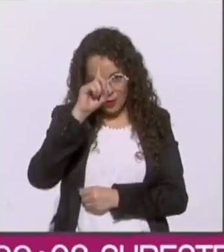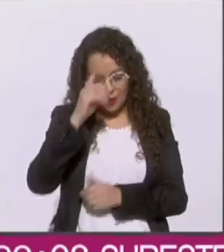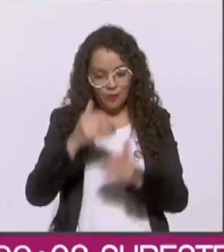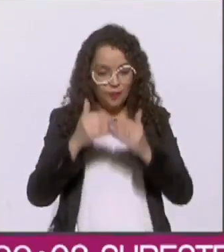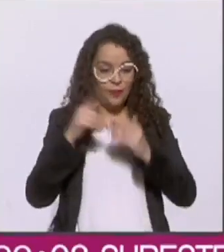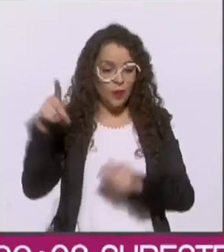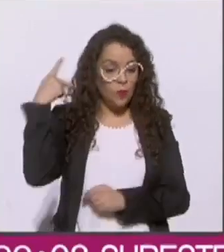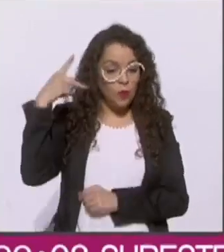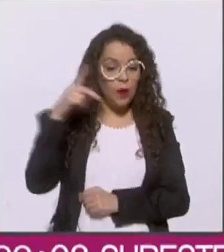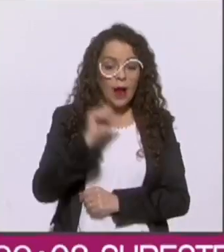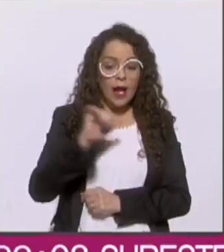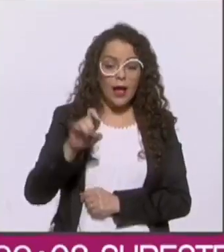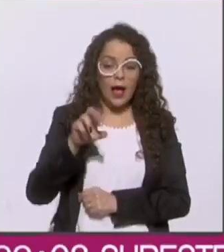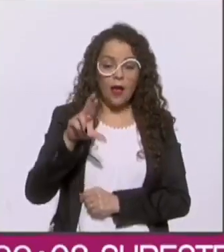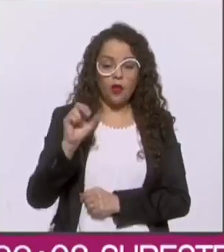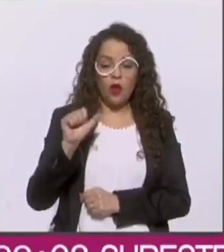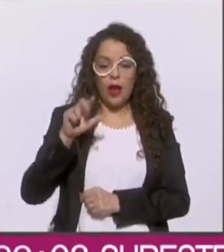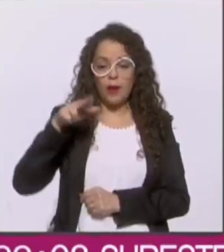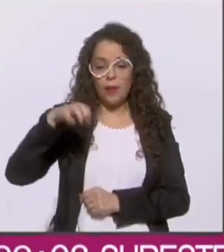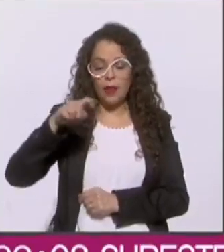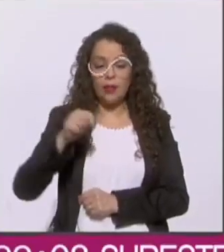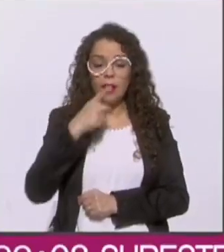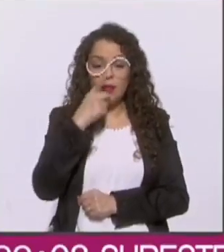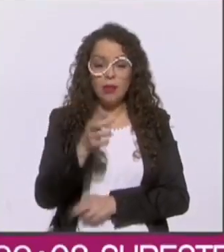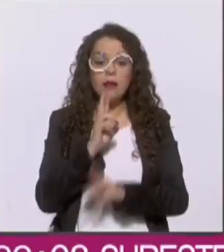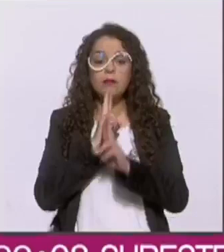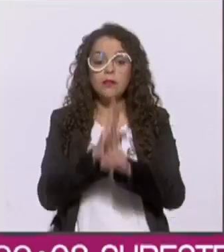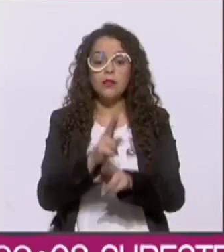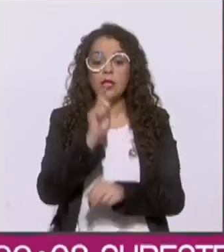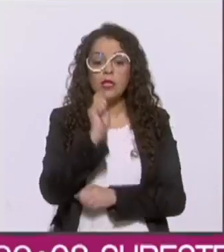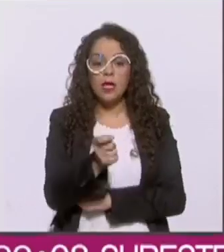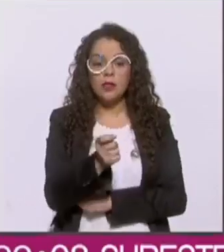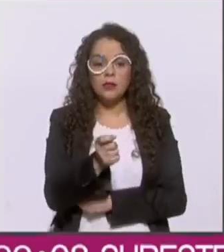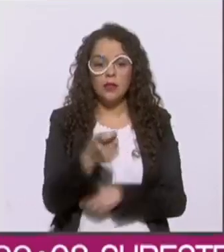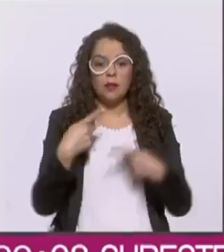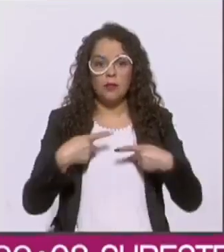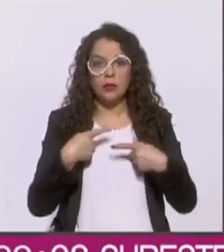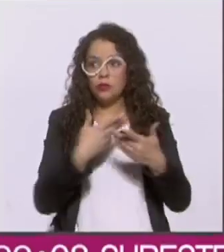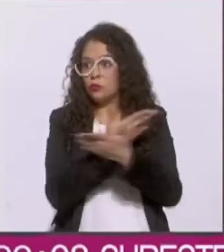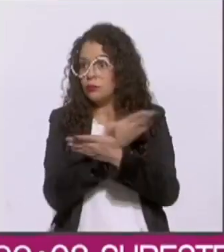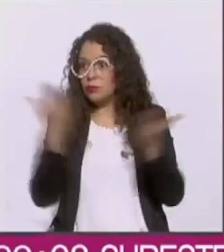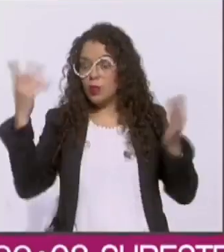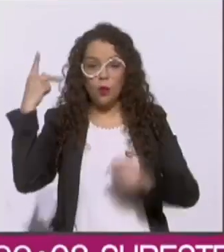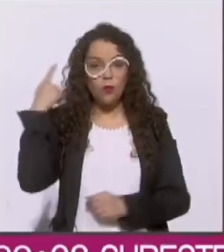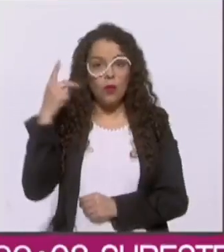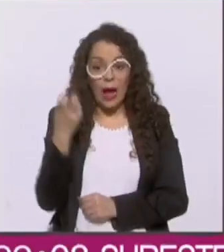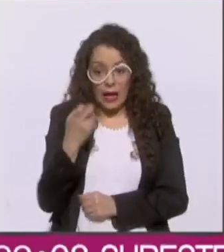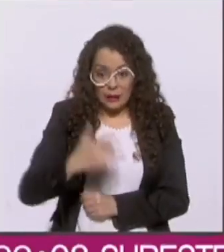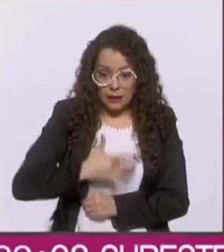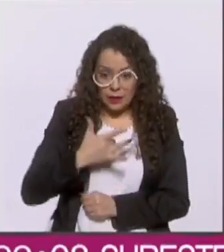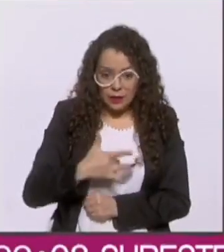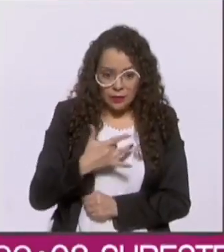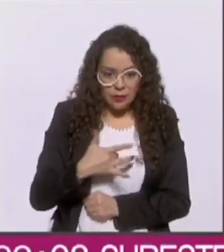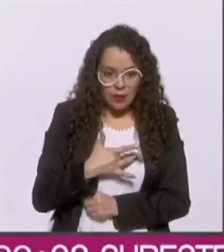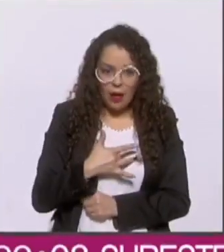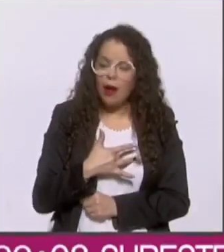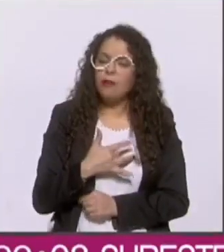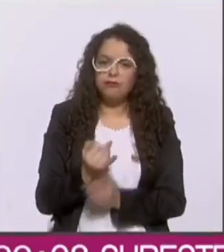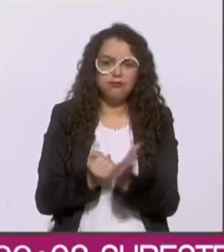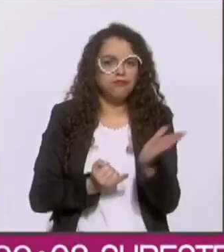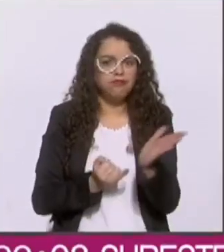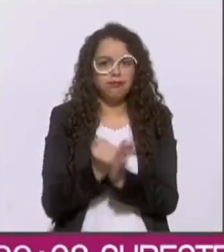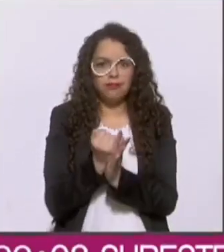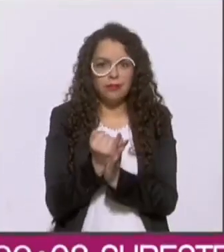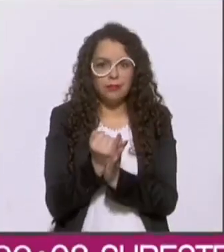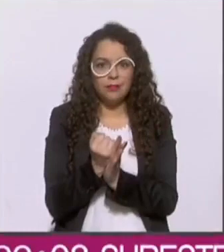Armenta, consideró que el resultado refleja el sentimiento de los poblanos. Que en esta etapa lo más